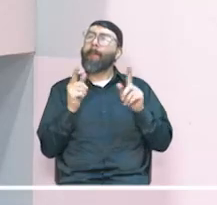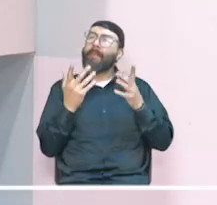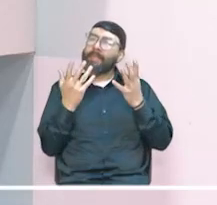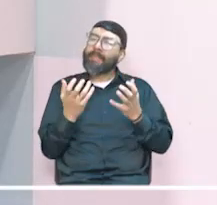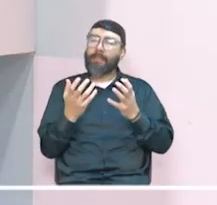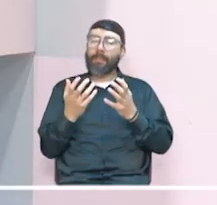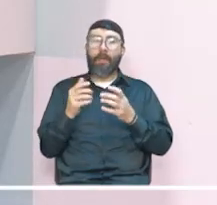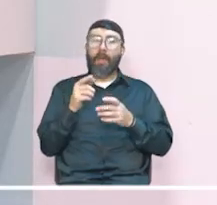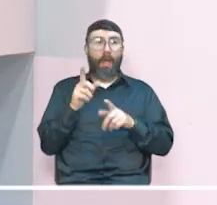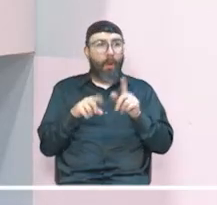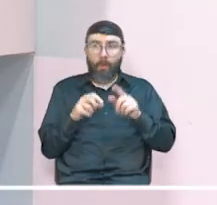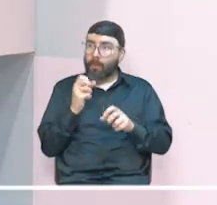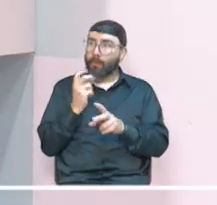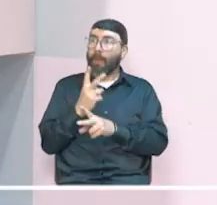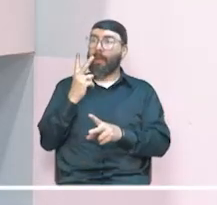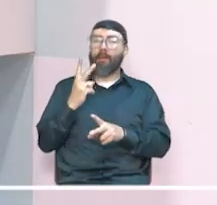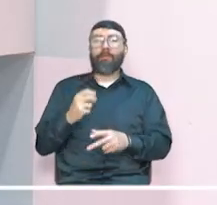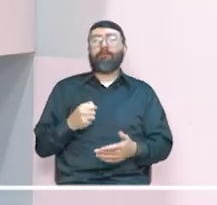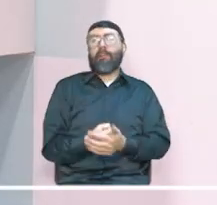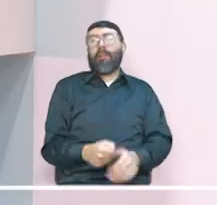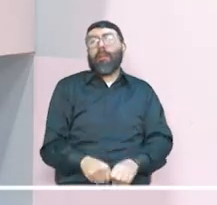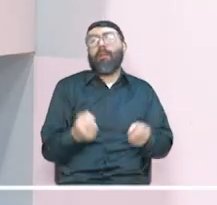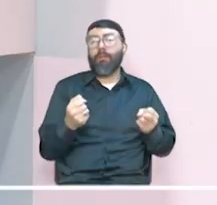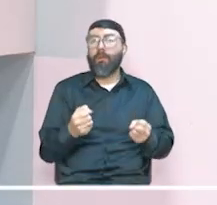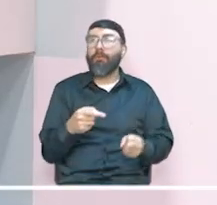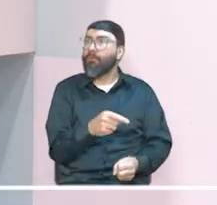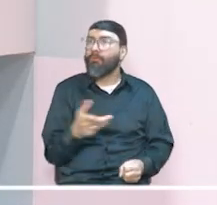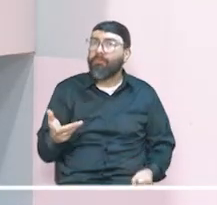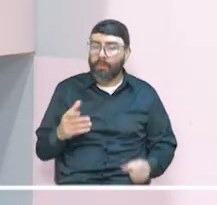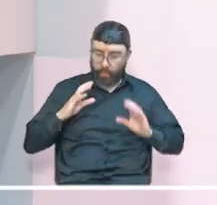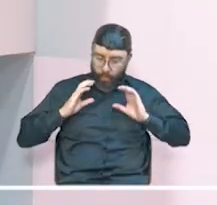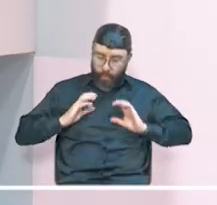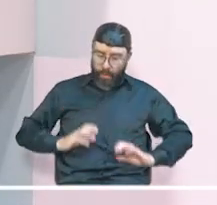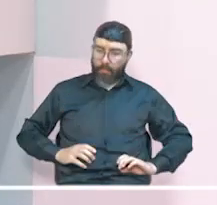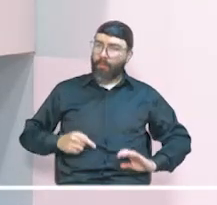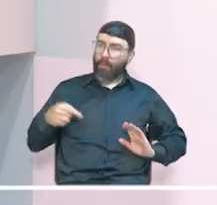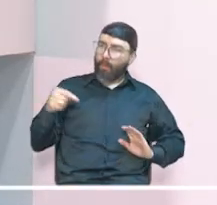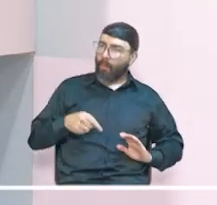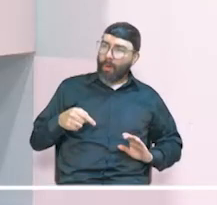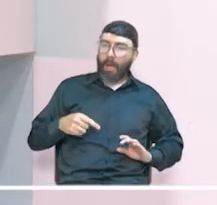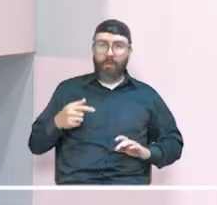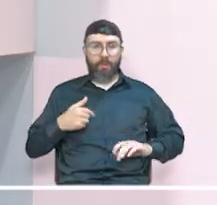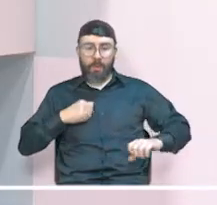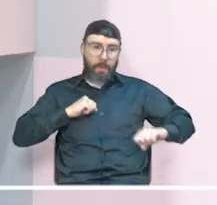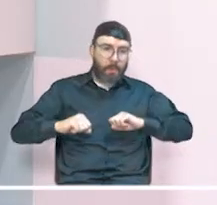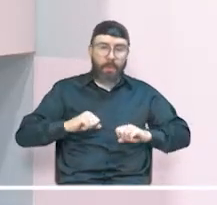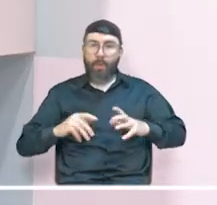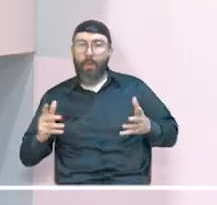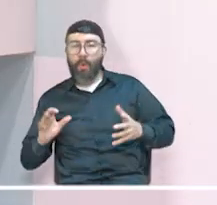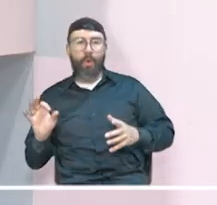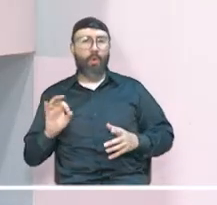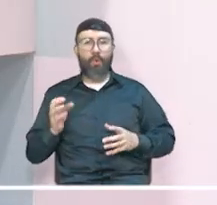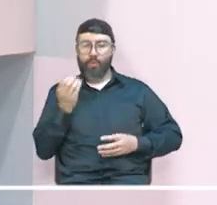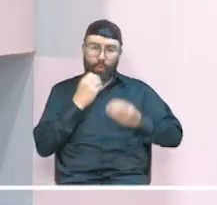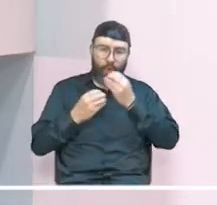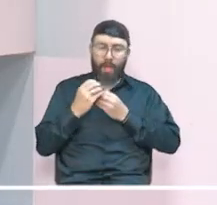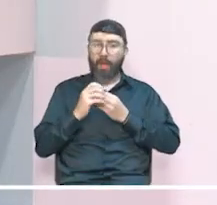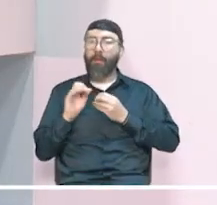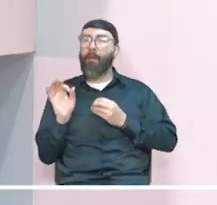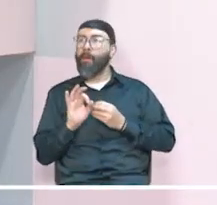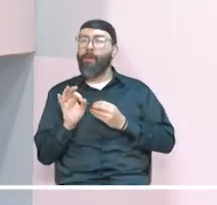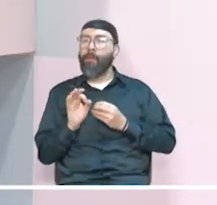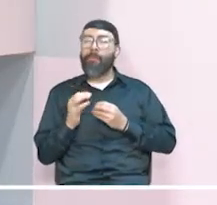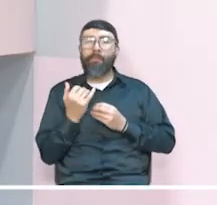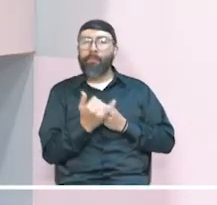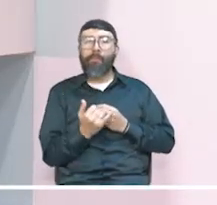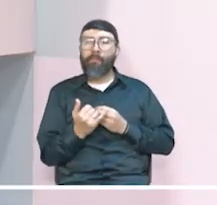hacen riesgo para tener lesiones. Entonces, qué de nuestro cuerpo nos puede, por la técnica, por nuestra alimentación, por nuestra